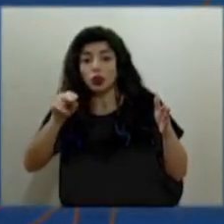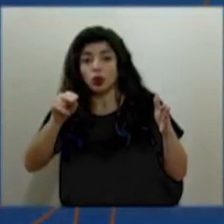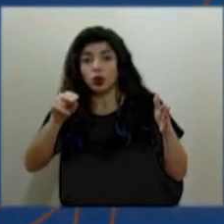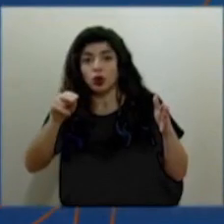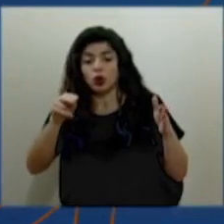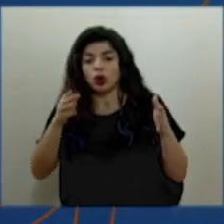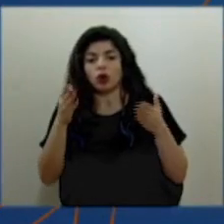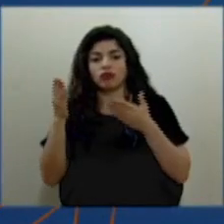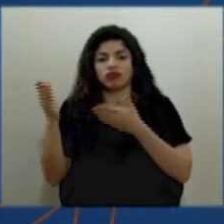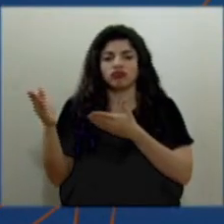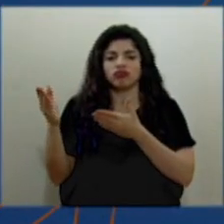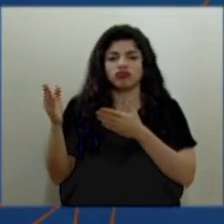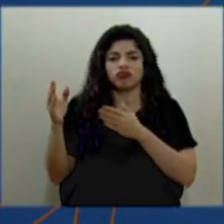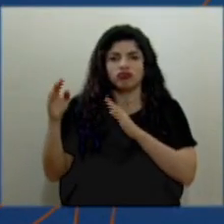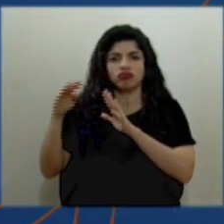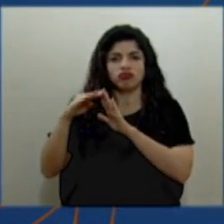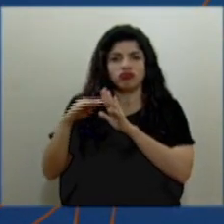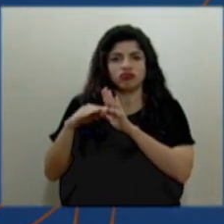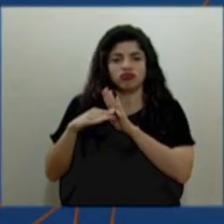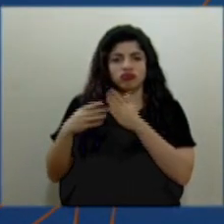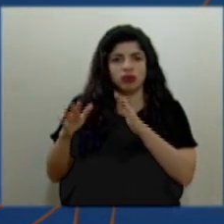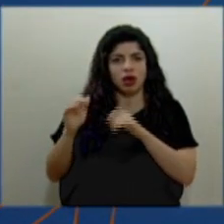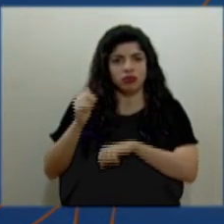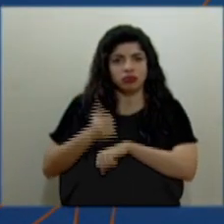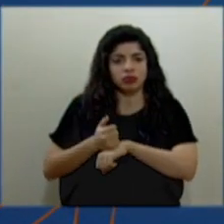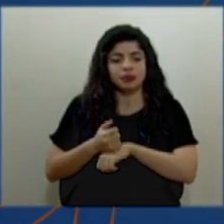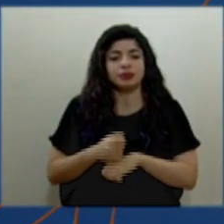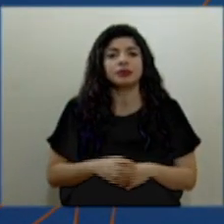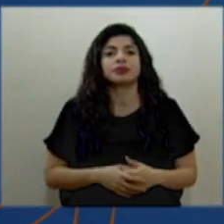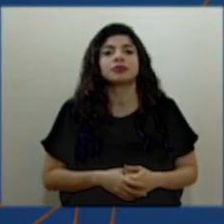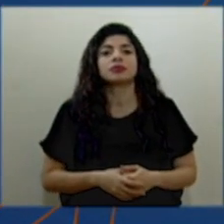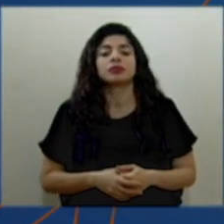bloque de medidas definidas, tenemos que